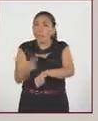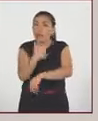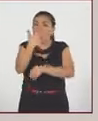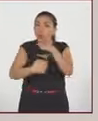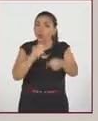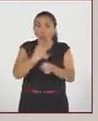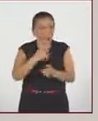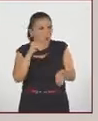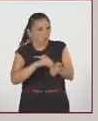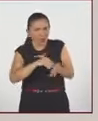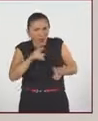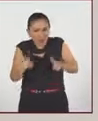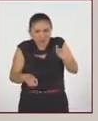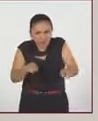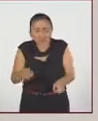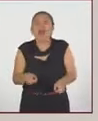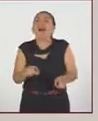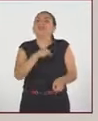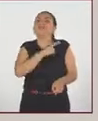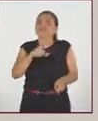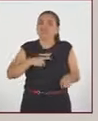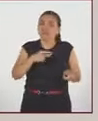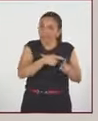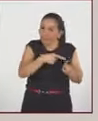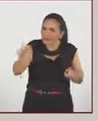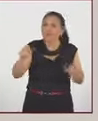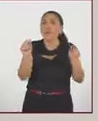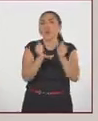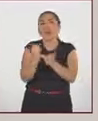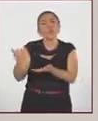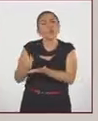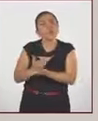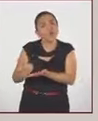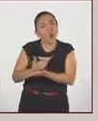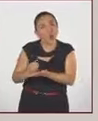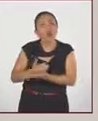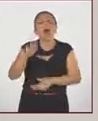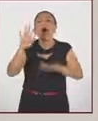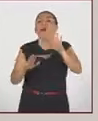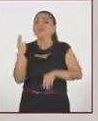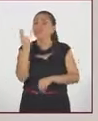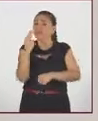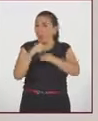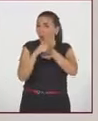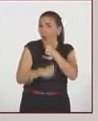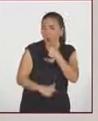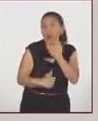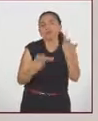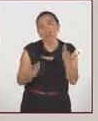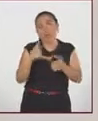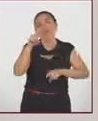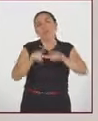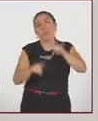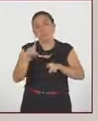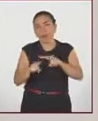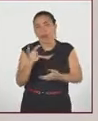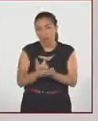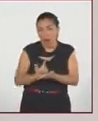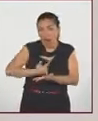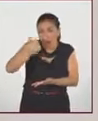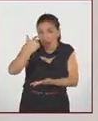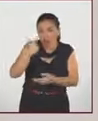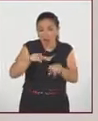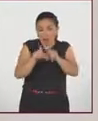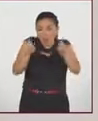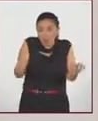Algunas veces tenemos que hacer algunos procedimientos, incluso pueden llegar a ser quirúrgicos, dependiendo los grados de genovalgo o